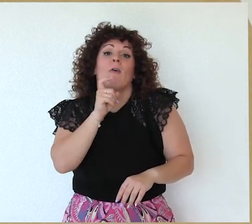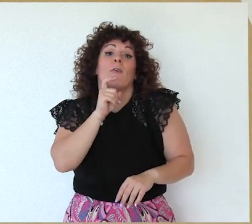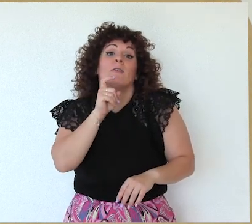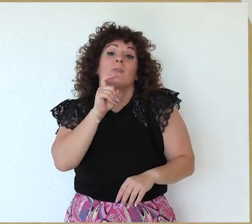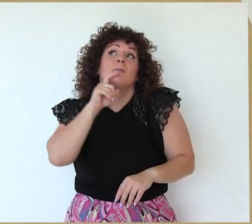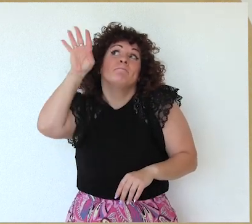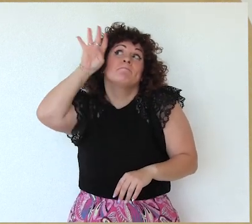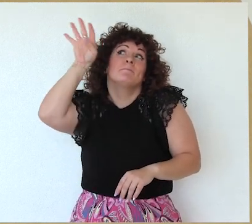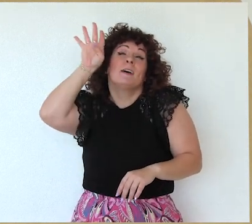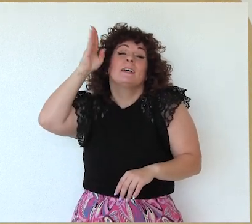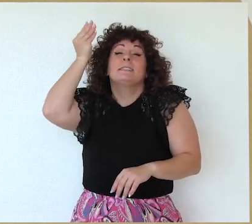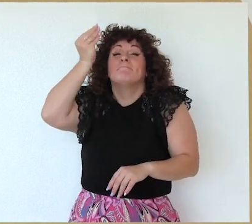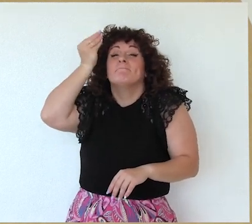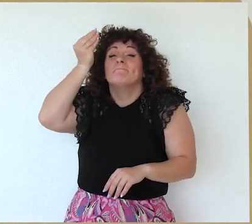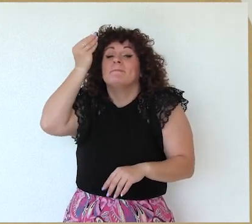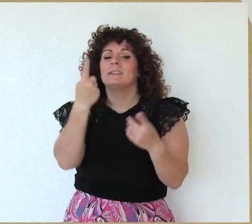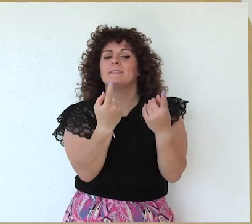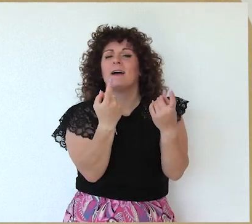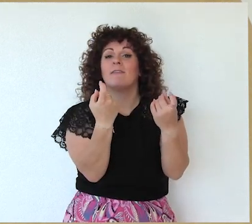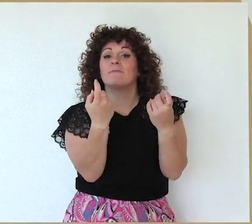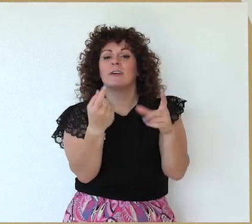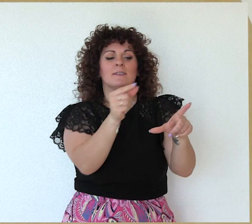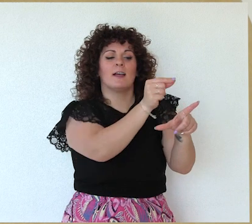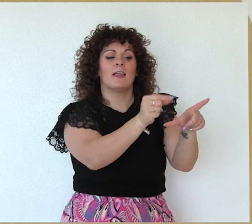cree que había en ella.